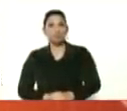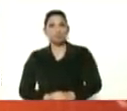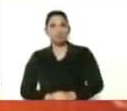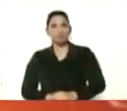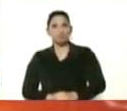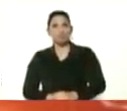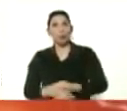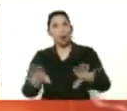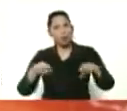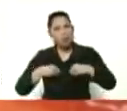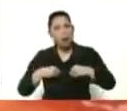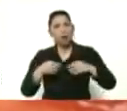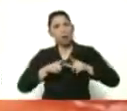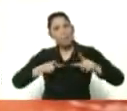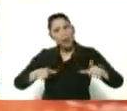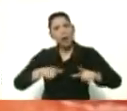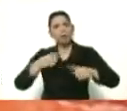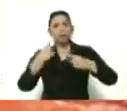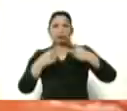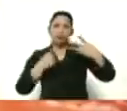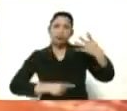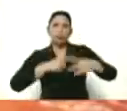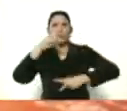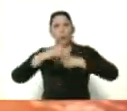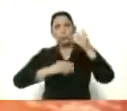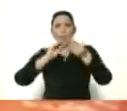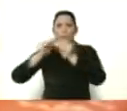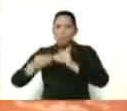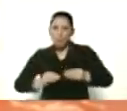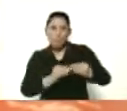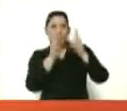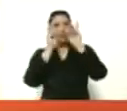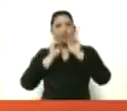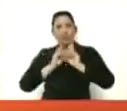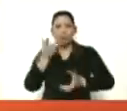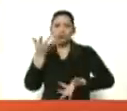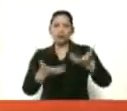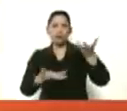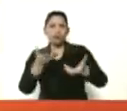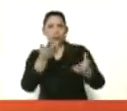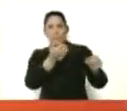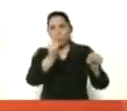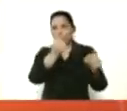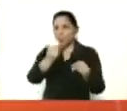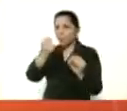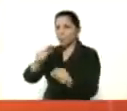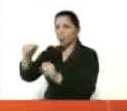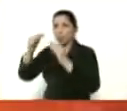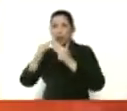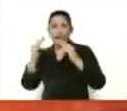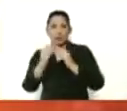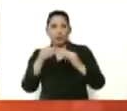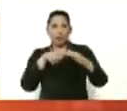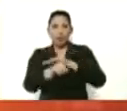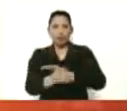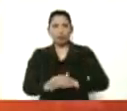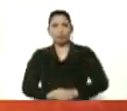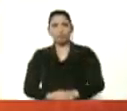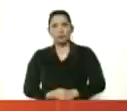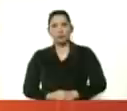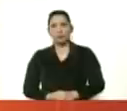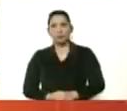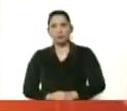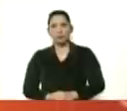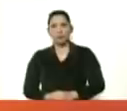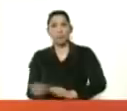ocupando su espacio en cosas productivas, hacer reparaciones, mantenimiento, cocinar, limpiar. La gente pasa varias veces, pues tiene la casa